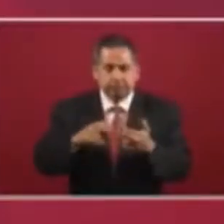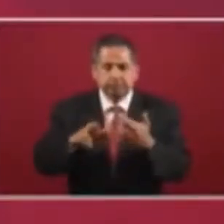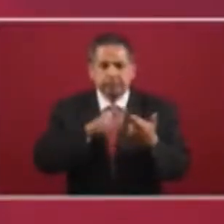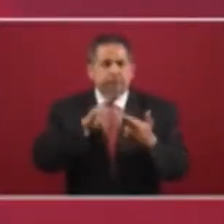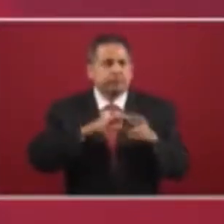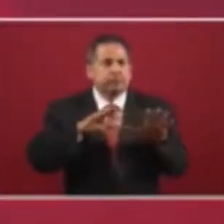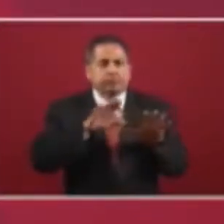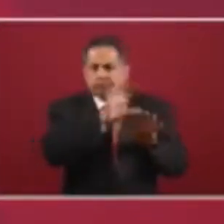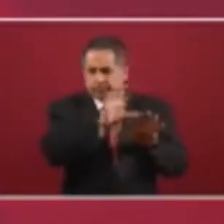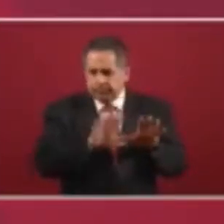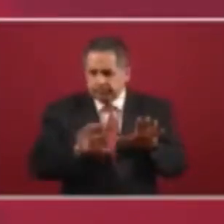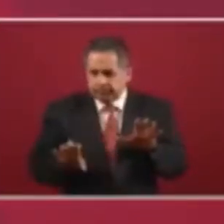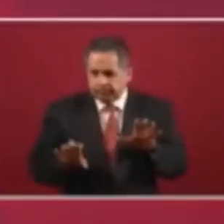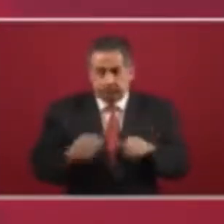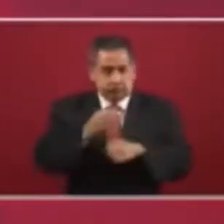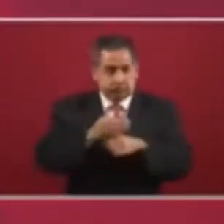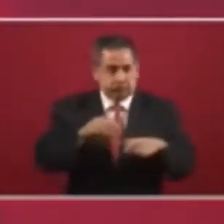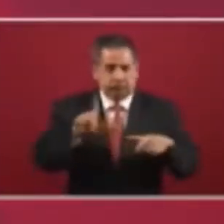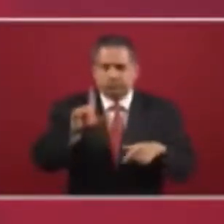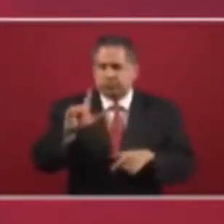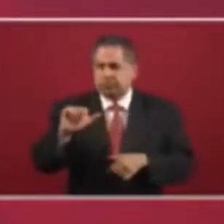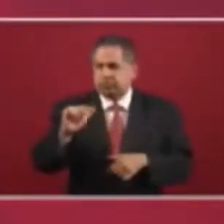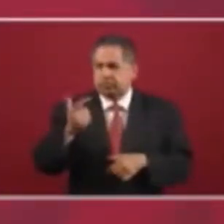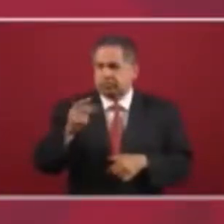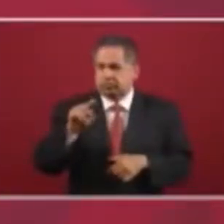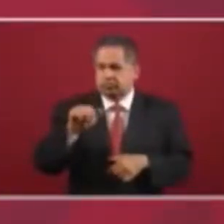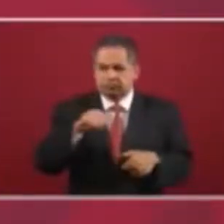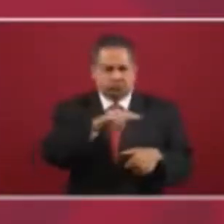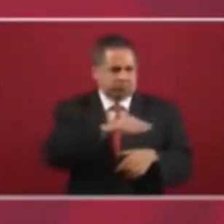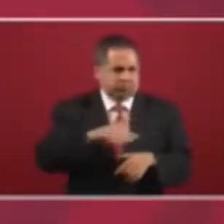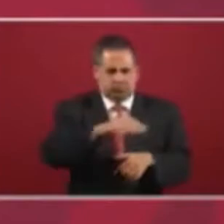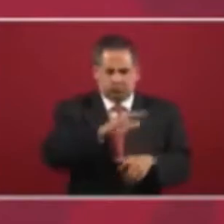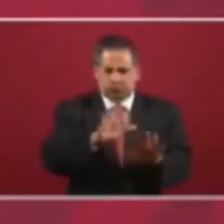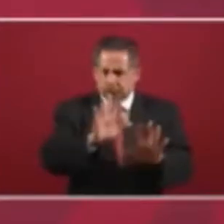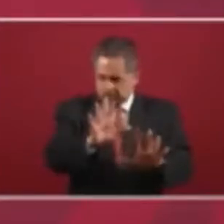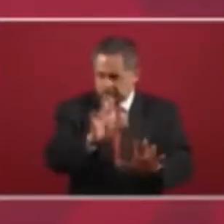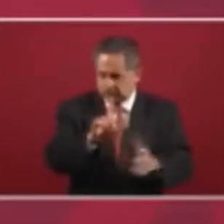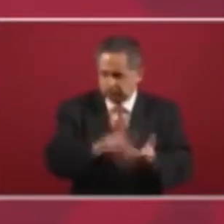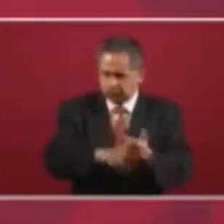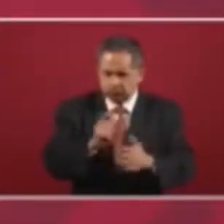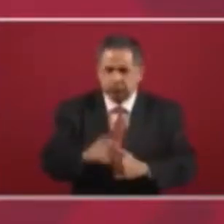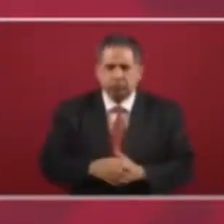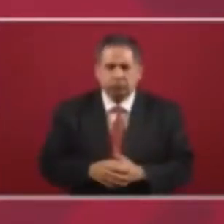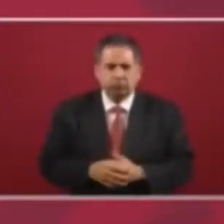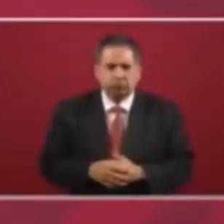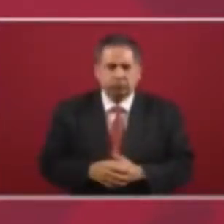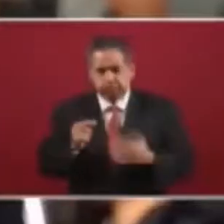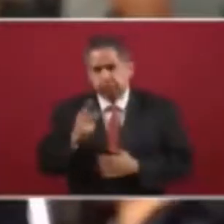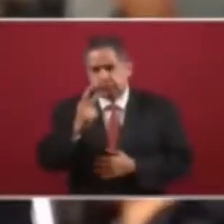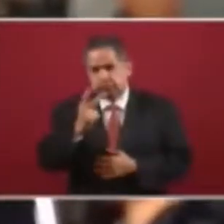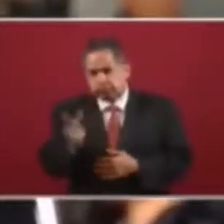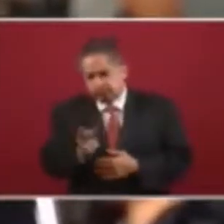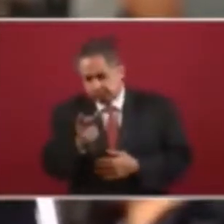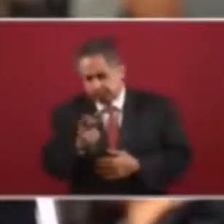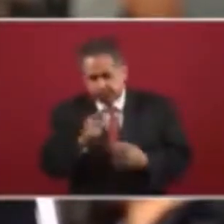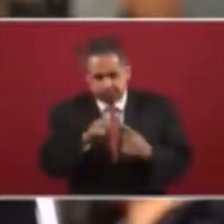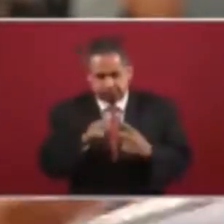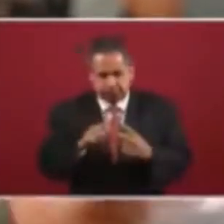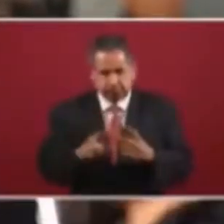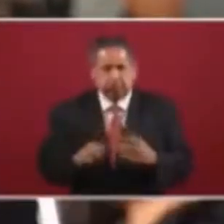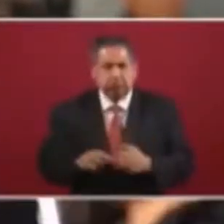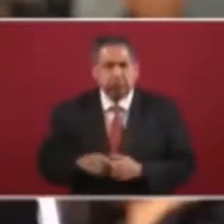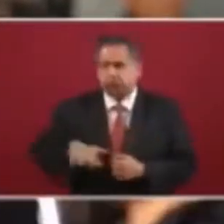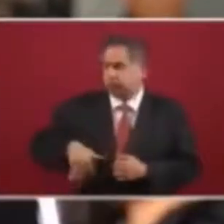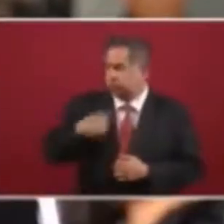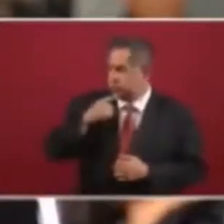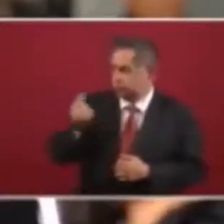el presidente andrés manuel lópez obrador le ha puesto especial atención al estado de coahuila y en particular a la comarca lagunera